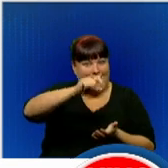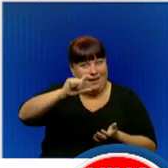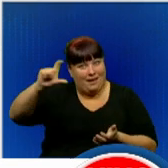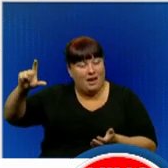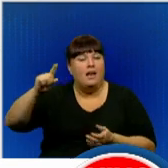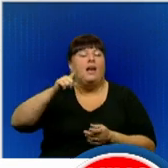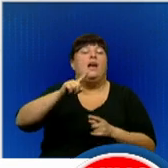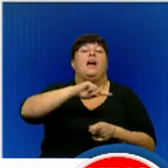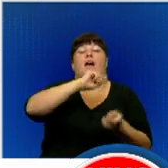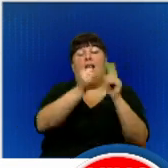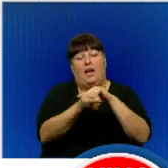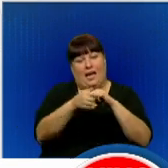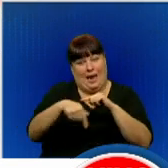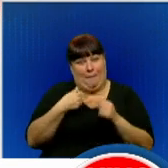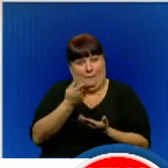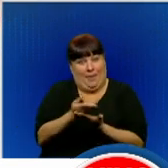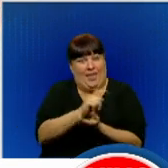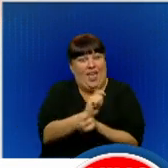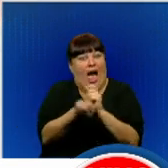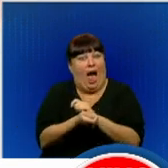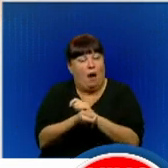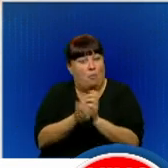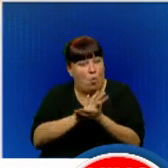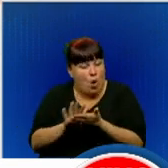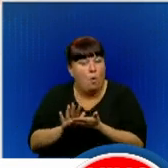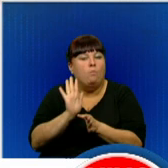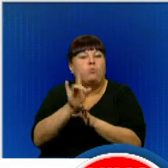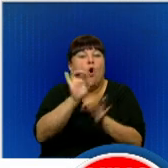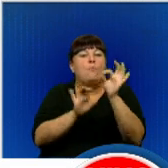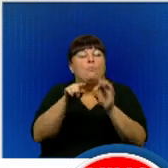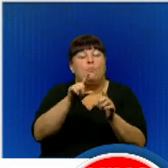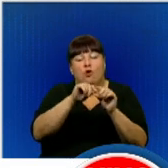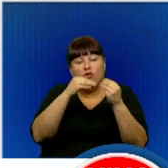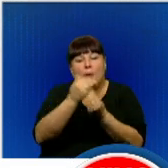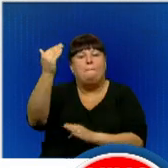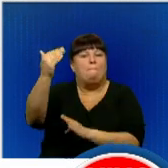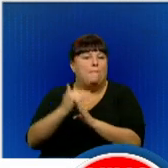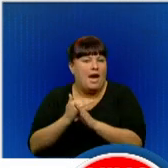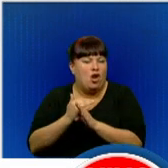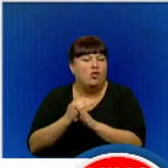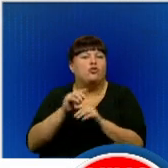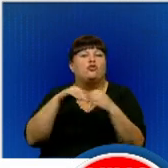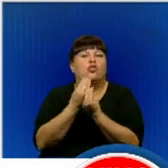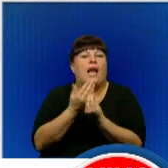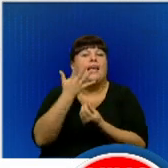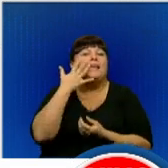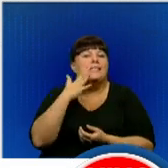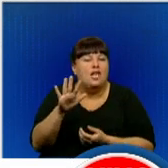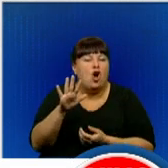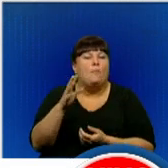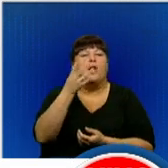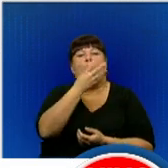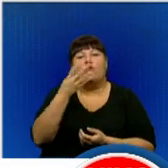con el cambio que estamos proponiendo ese número quedaría reducido a cinco mil